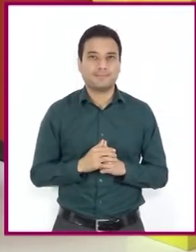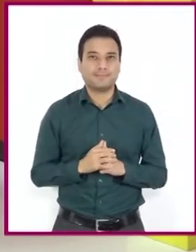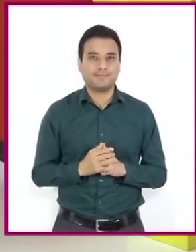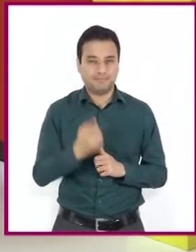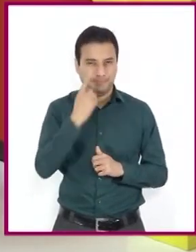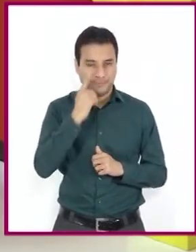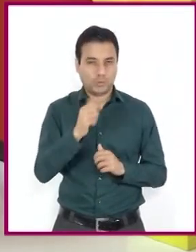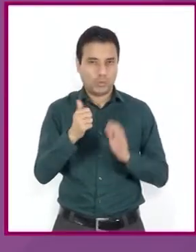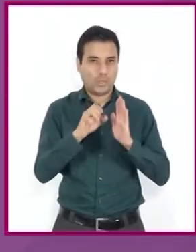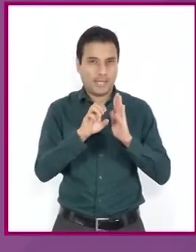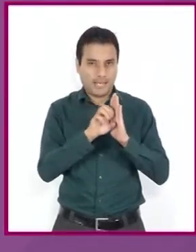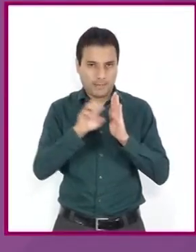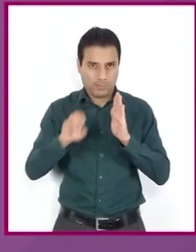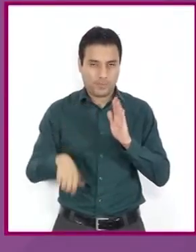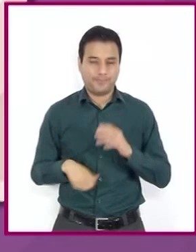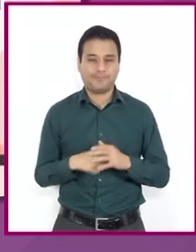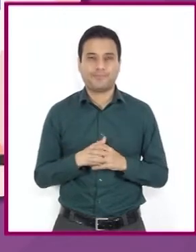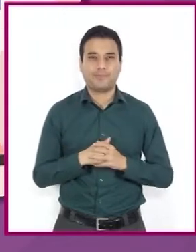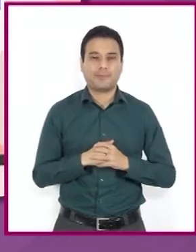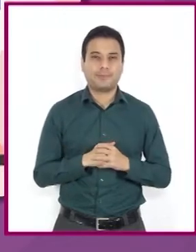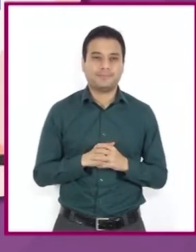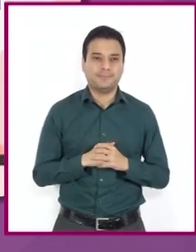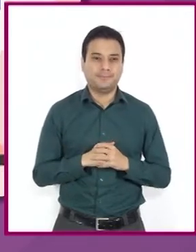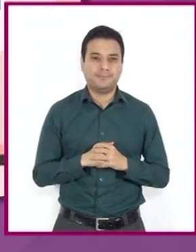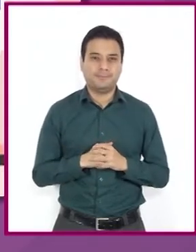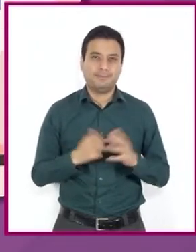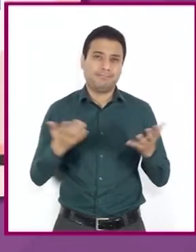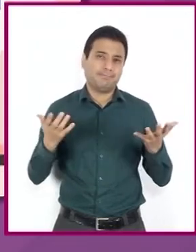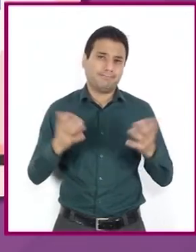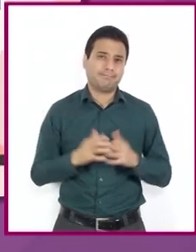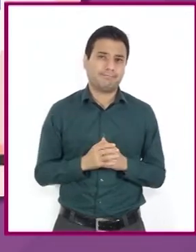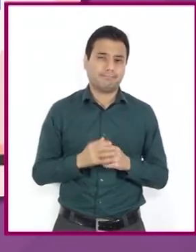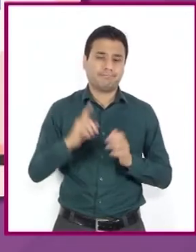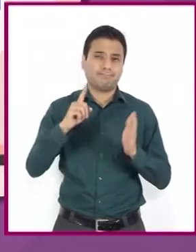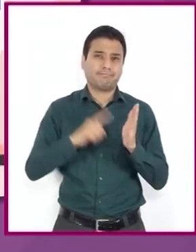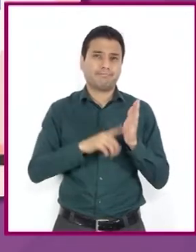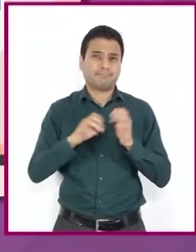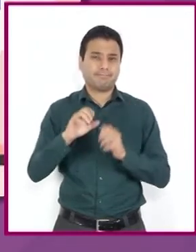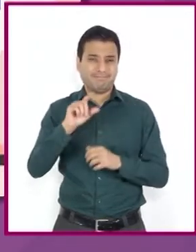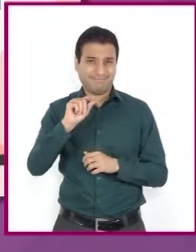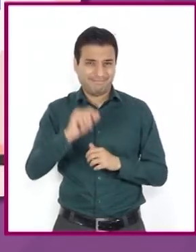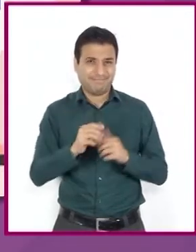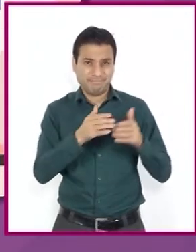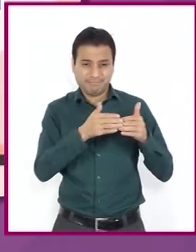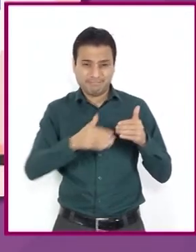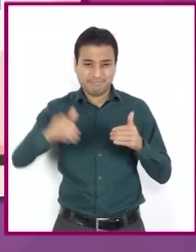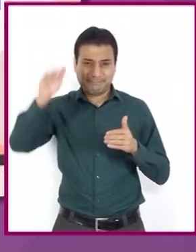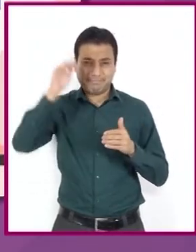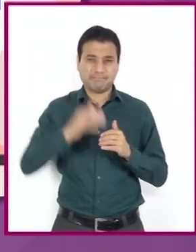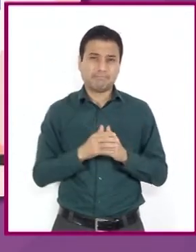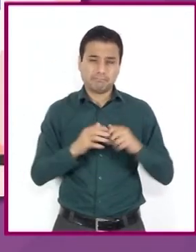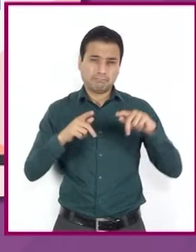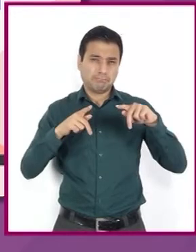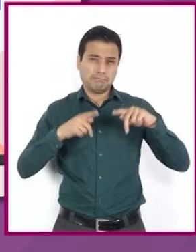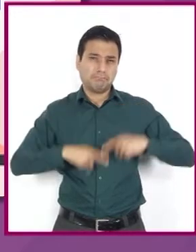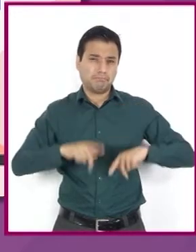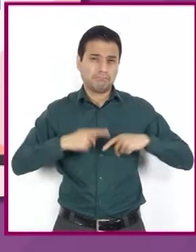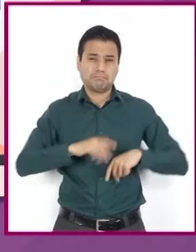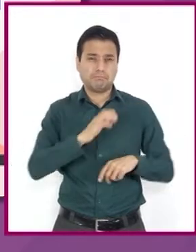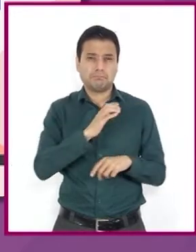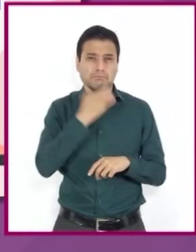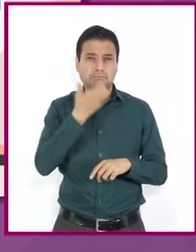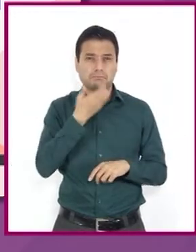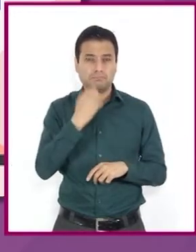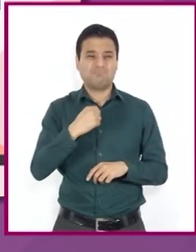Leamos otro ejemplo. Como tantos excesos de la década de 1970, el culto al amor propio